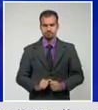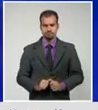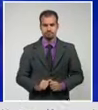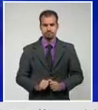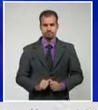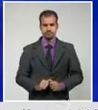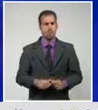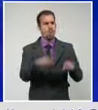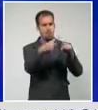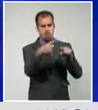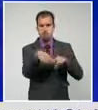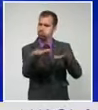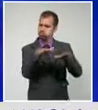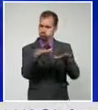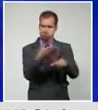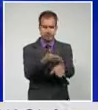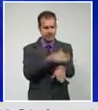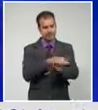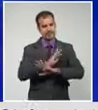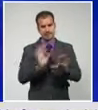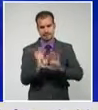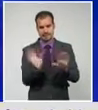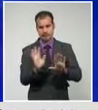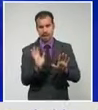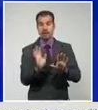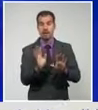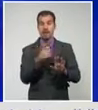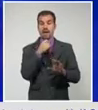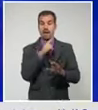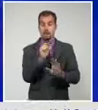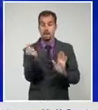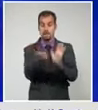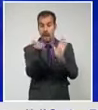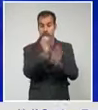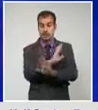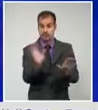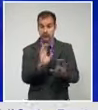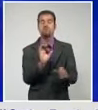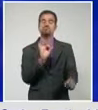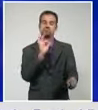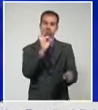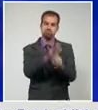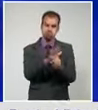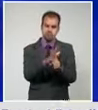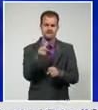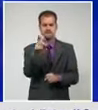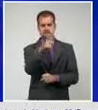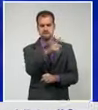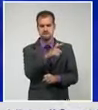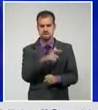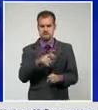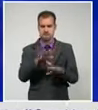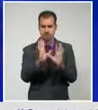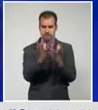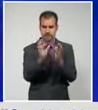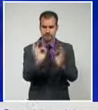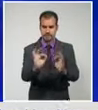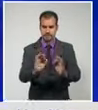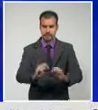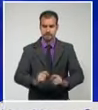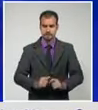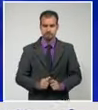las condiciones para que inmediatamente se comenzara la vacunación. Posiblemente en esta